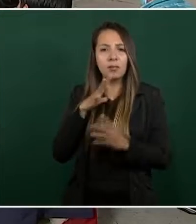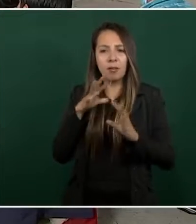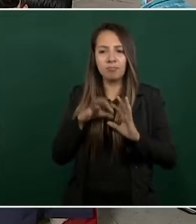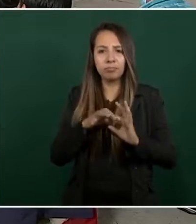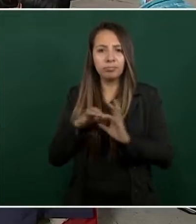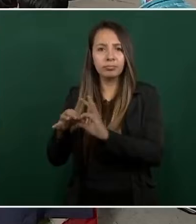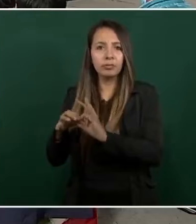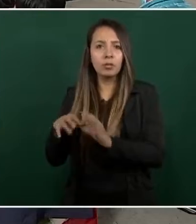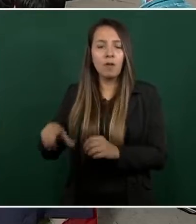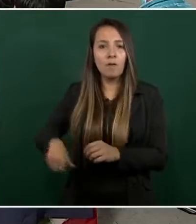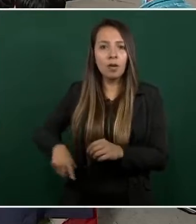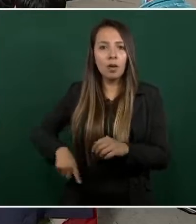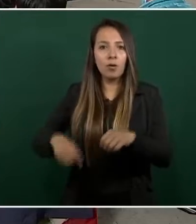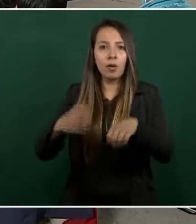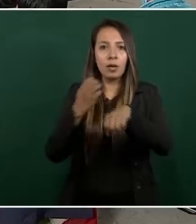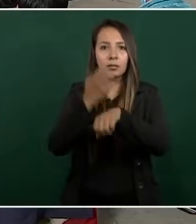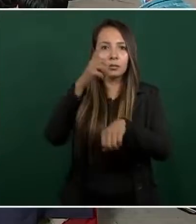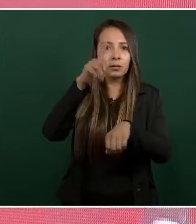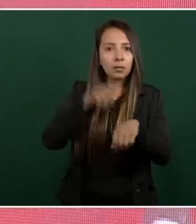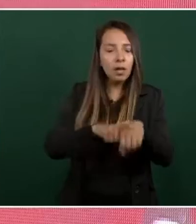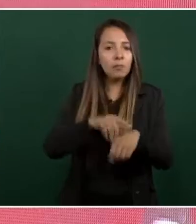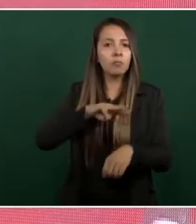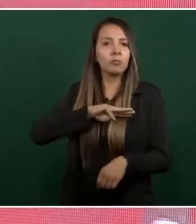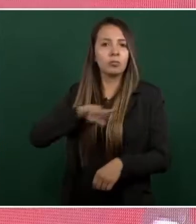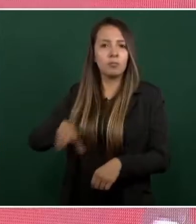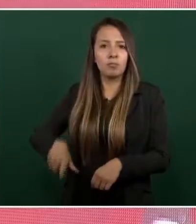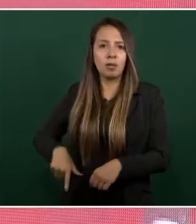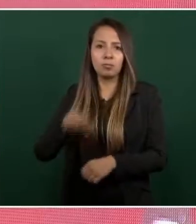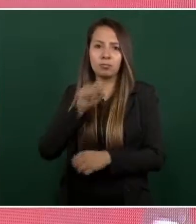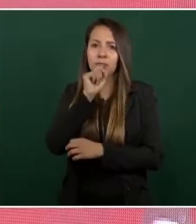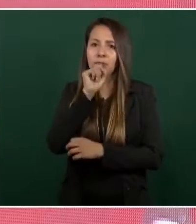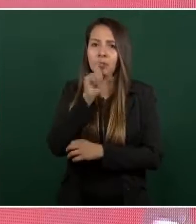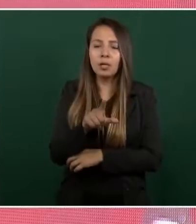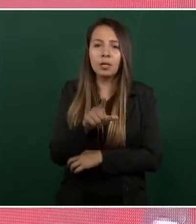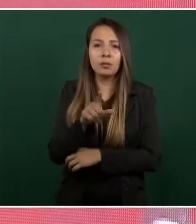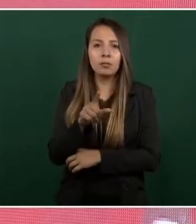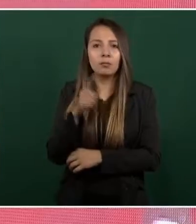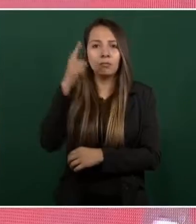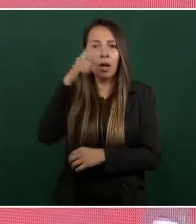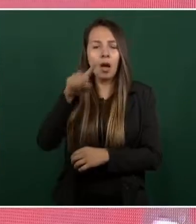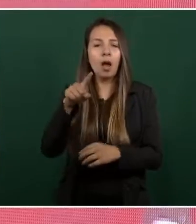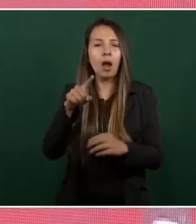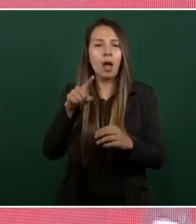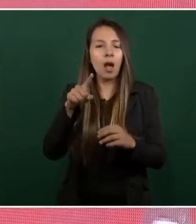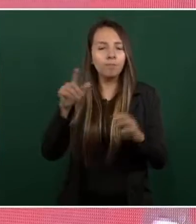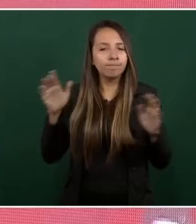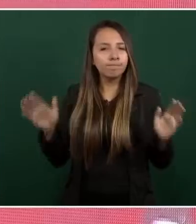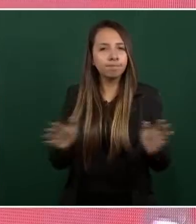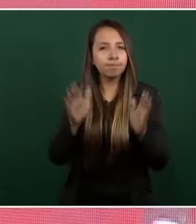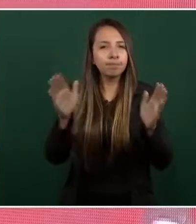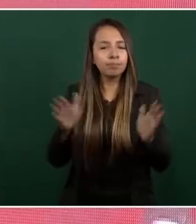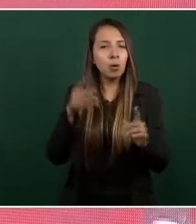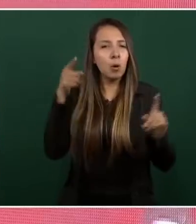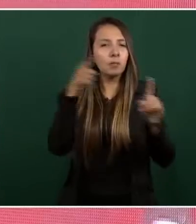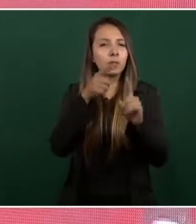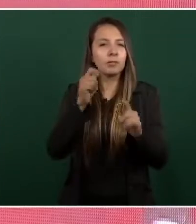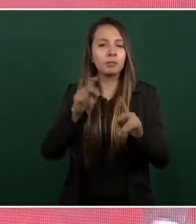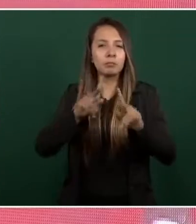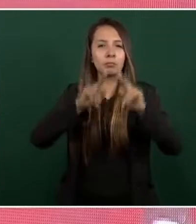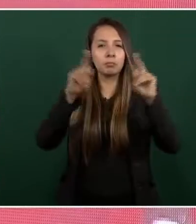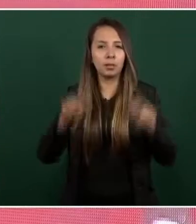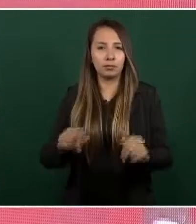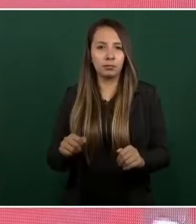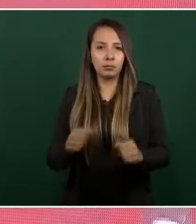gobiernos estatales y municipales en las mesas de construcción de paz y seguridad. Este